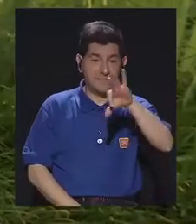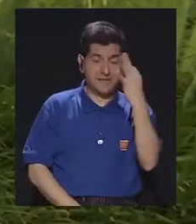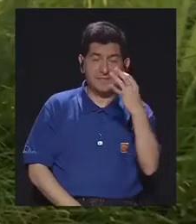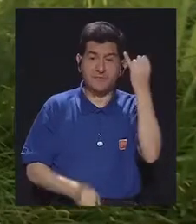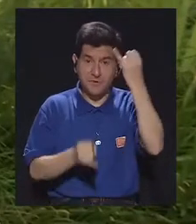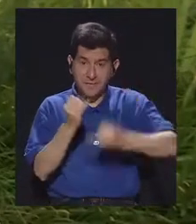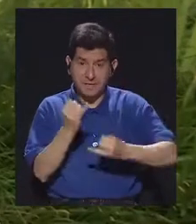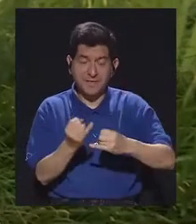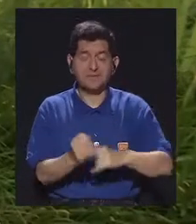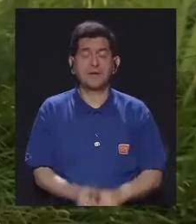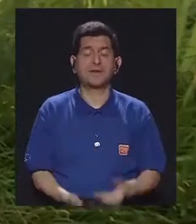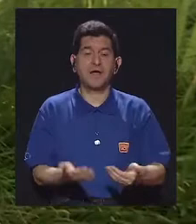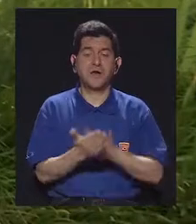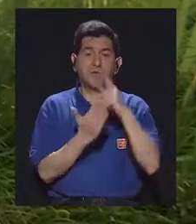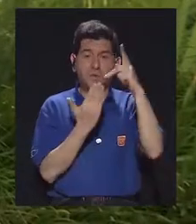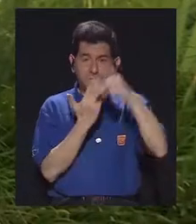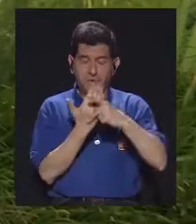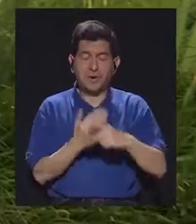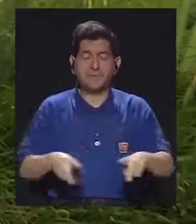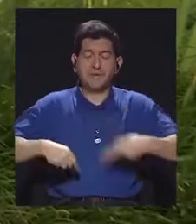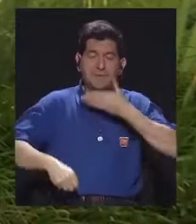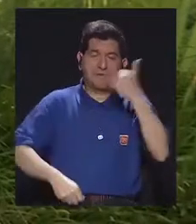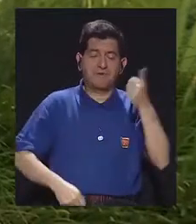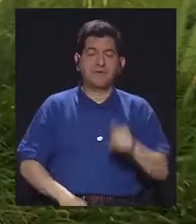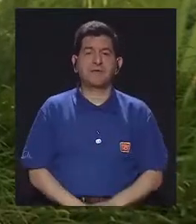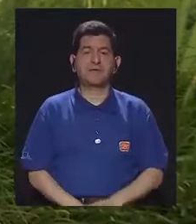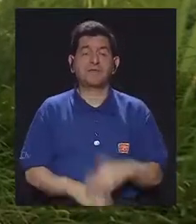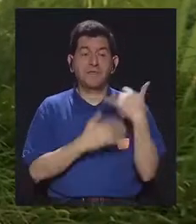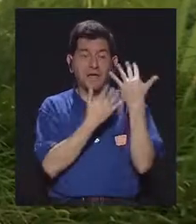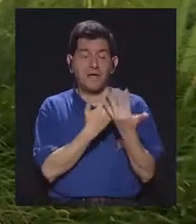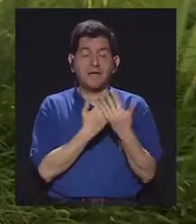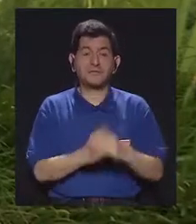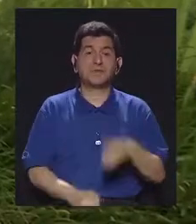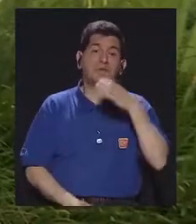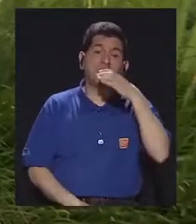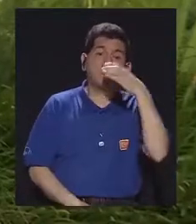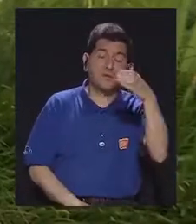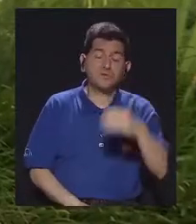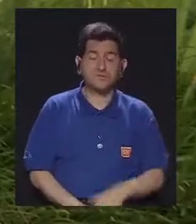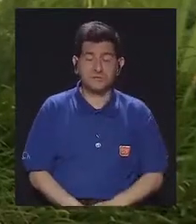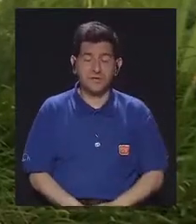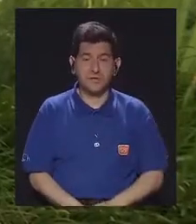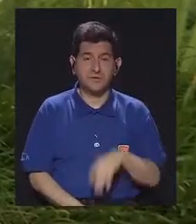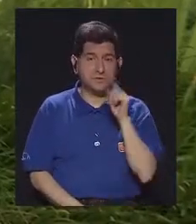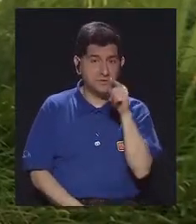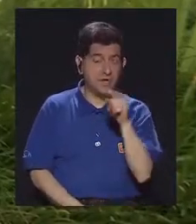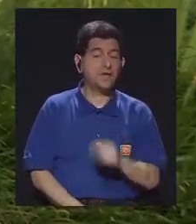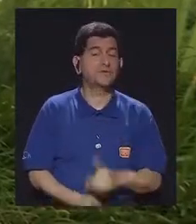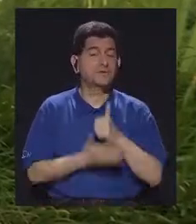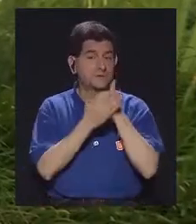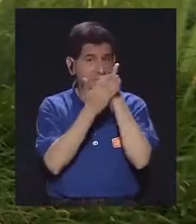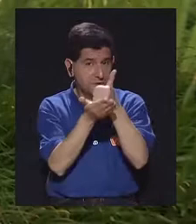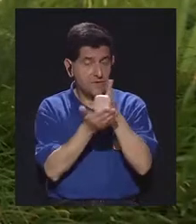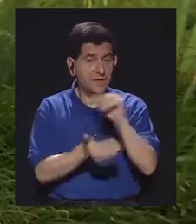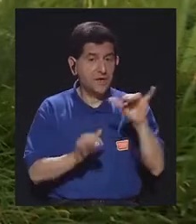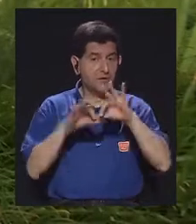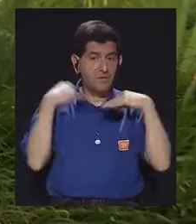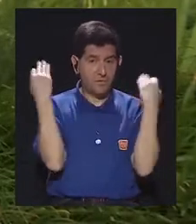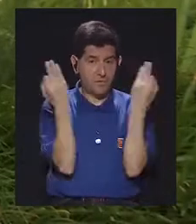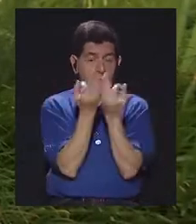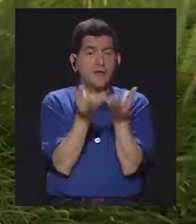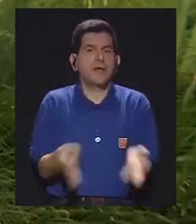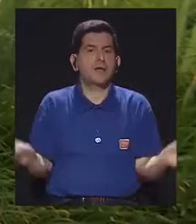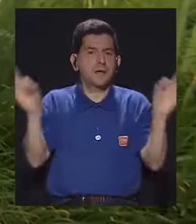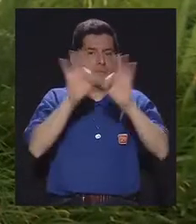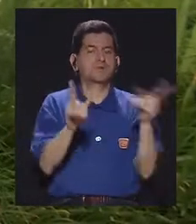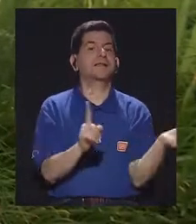Bien, de esta forma llegamos al final de una nueva edición de Vivir Mejor, pero esperando, por supuesto, que estos consejos, recomendaciones hayan sido valiosos para usted y su